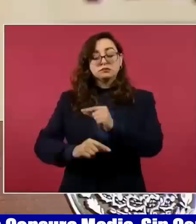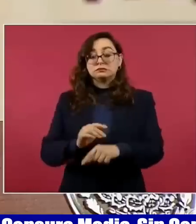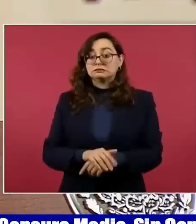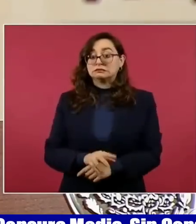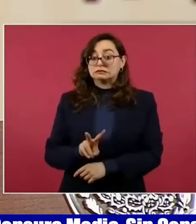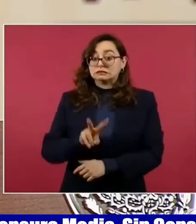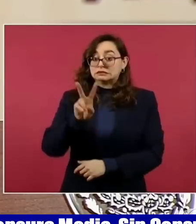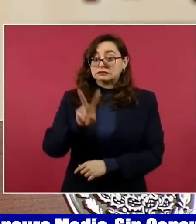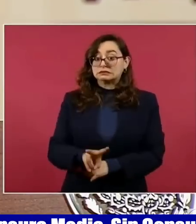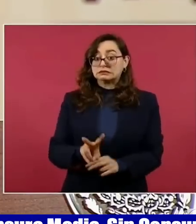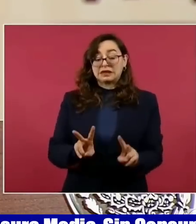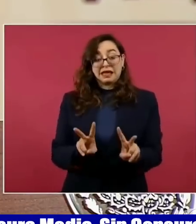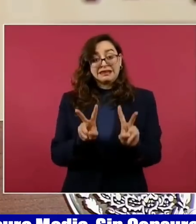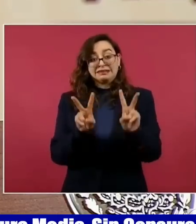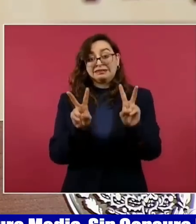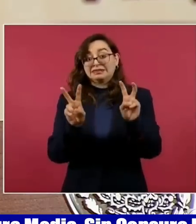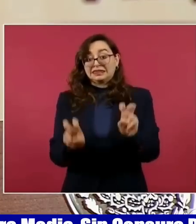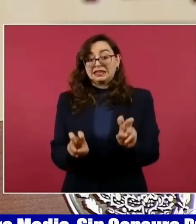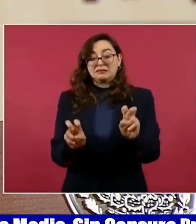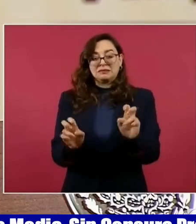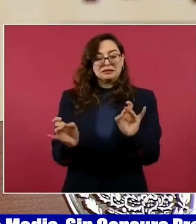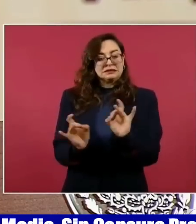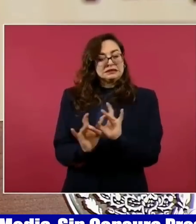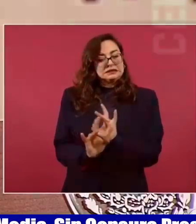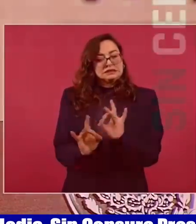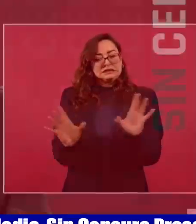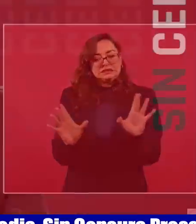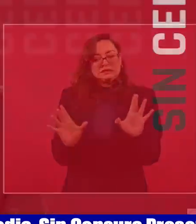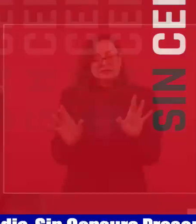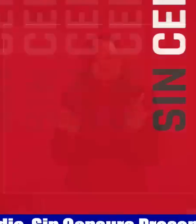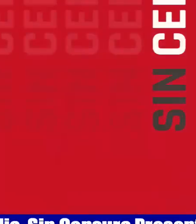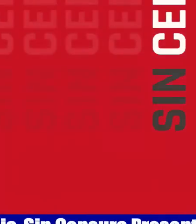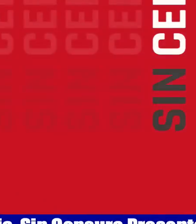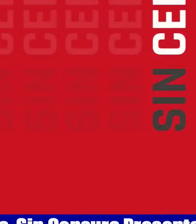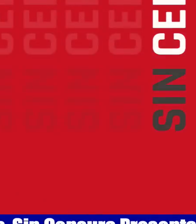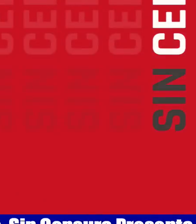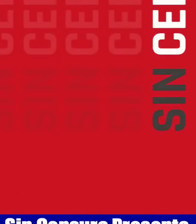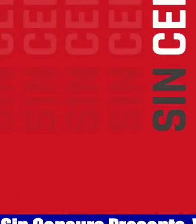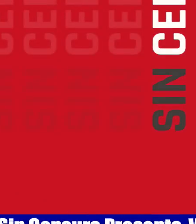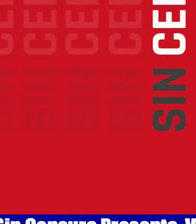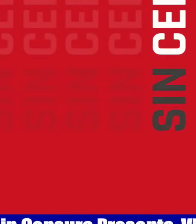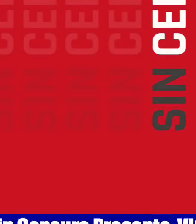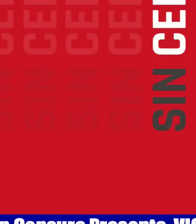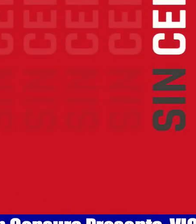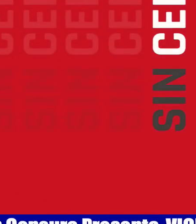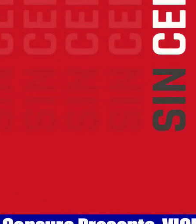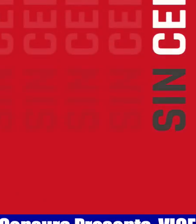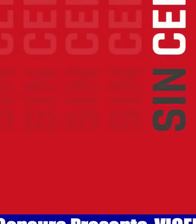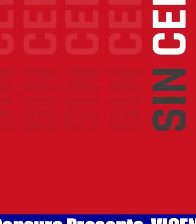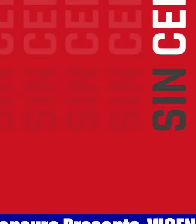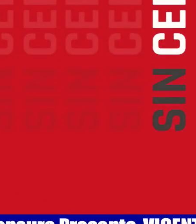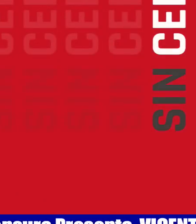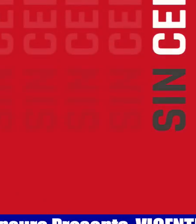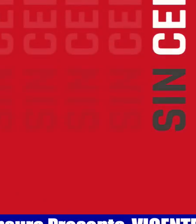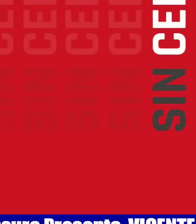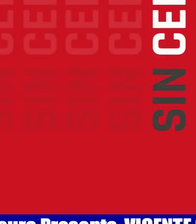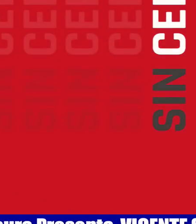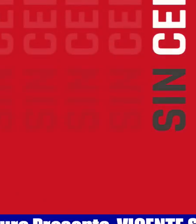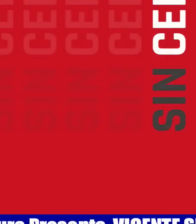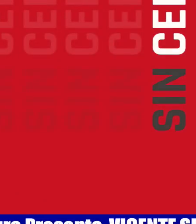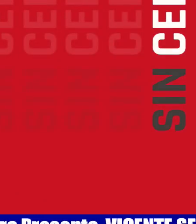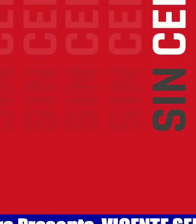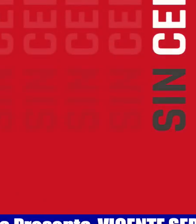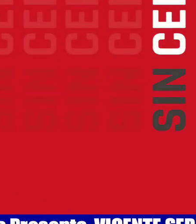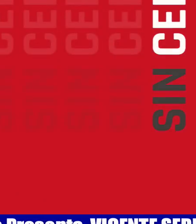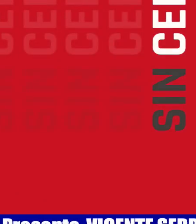mi querido amigo don David el Grande, esa es Shaila Rosagel, una vez, una vez más en este tipo de cosas, y le ofrecemos una disculpa a